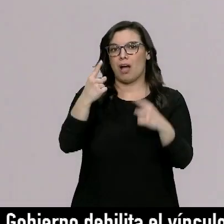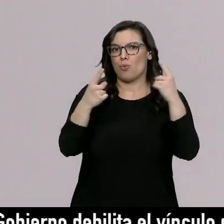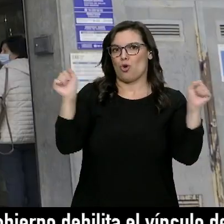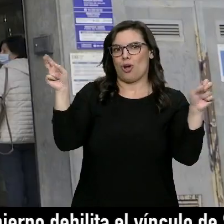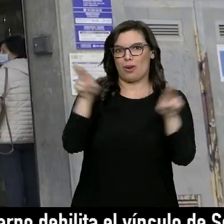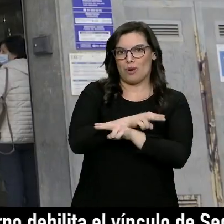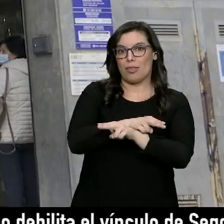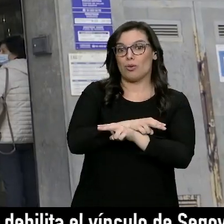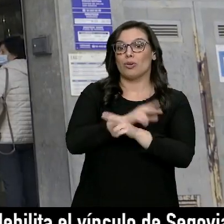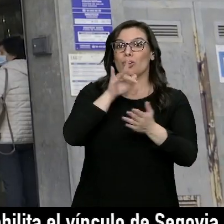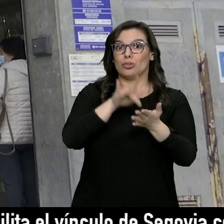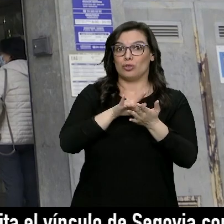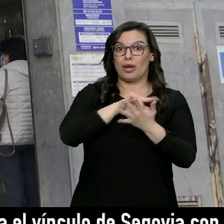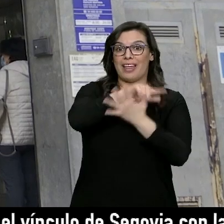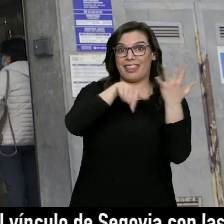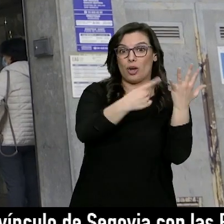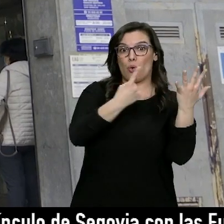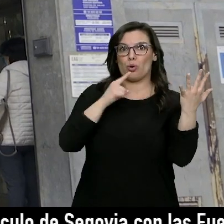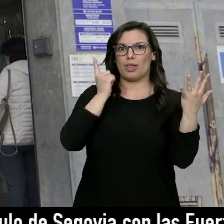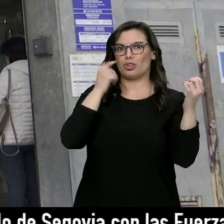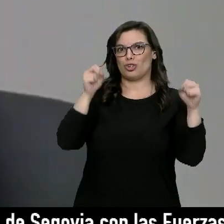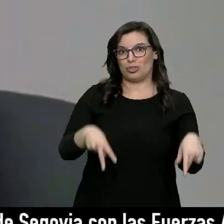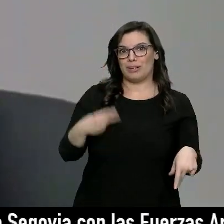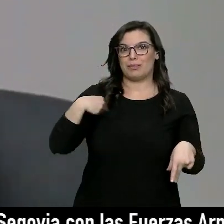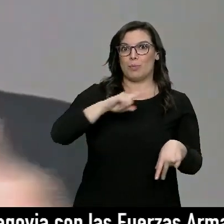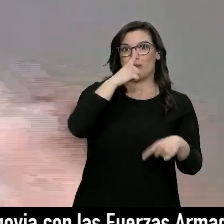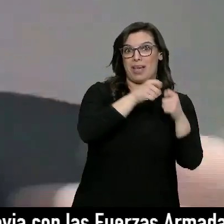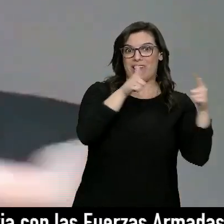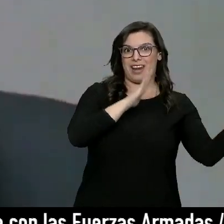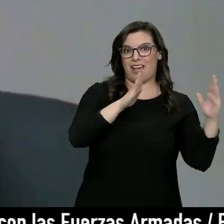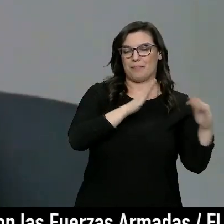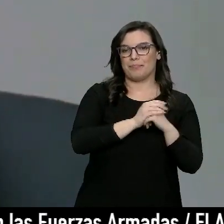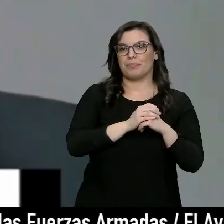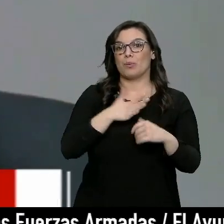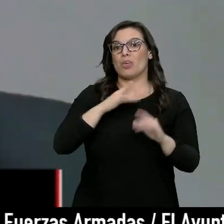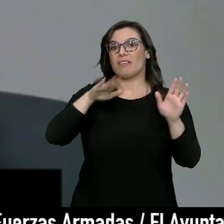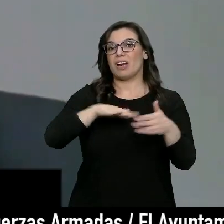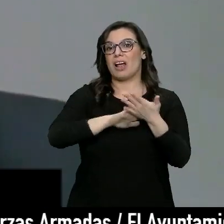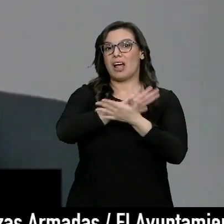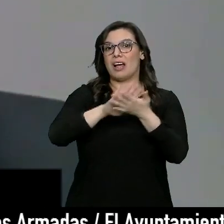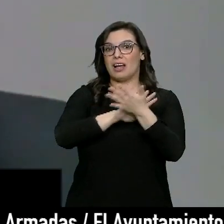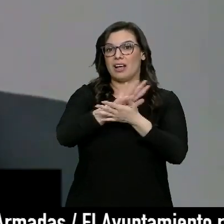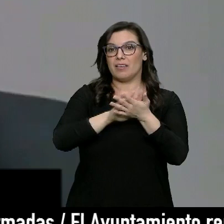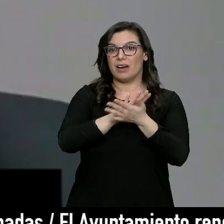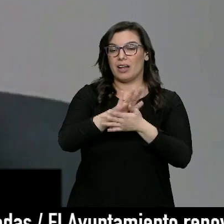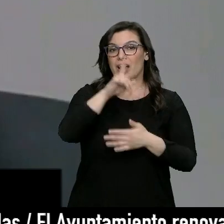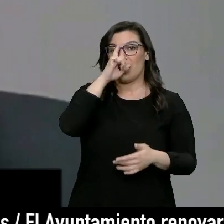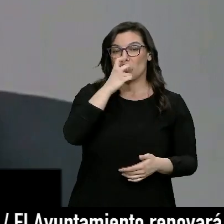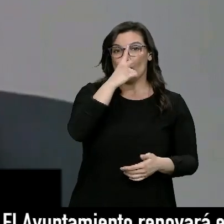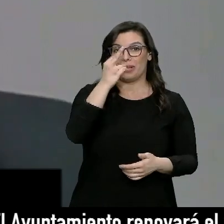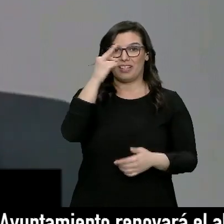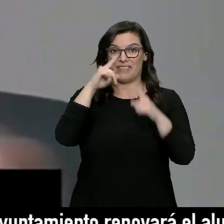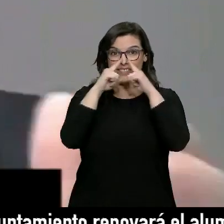5 personas se quedó sin diagnosticar. Podemos estar hablando al final del año